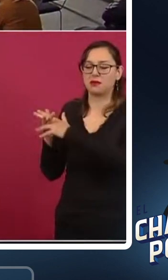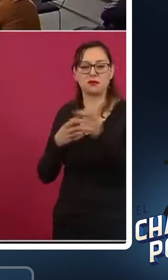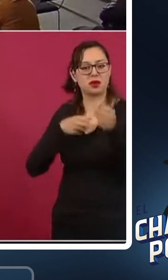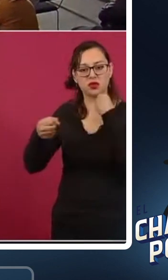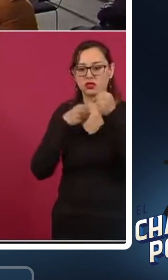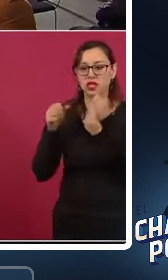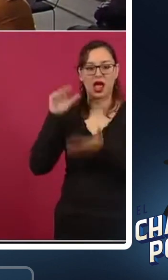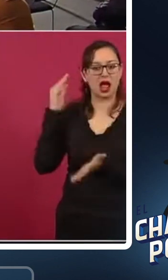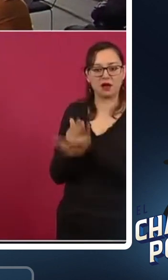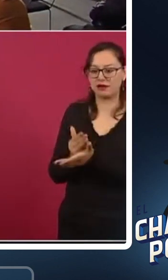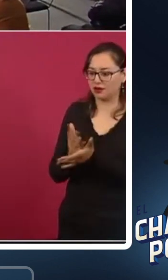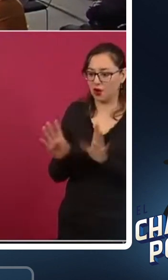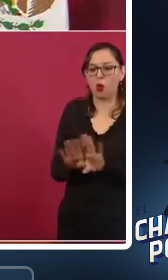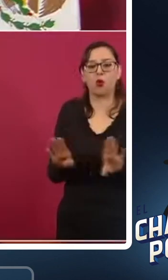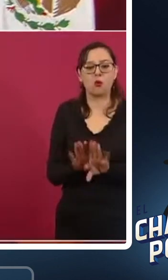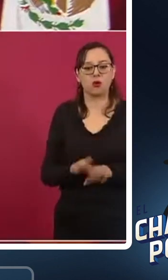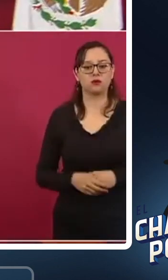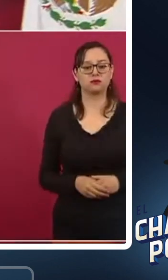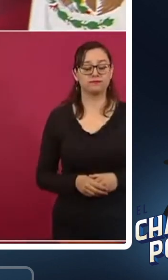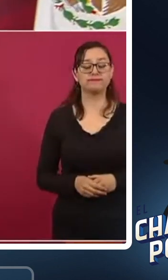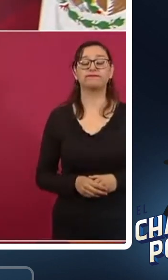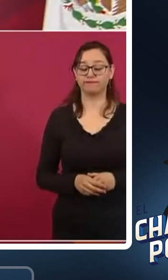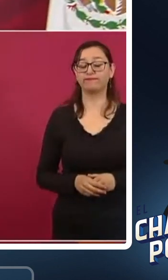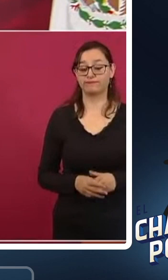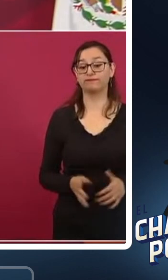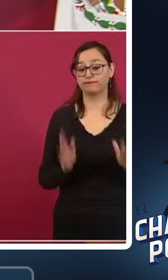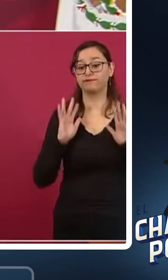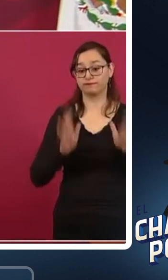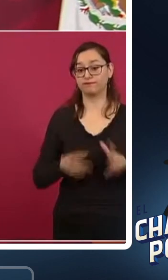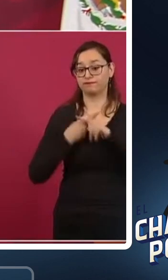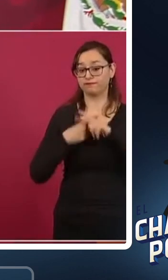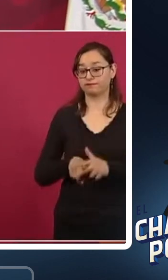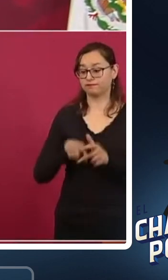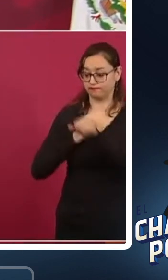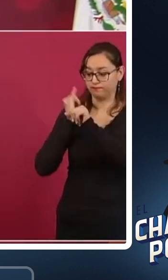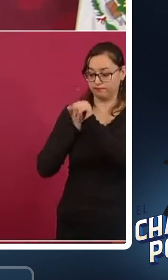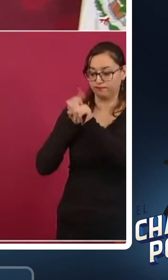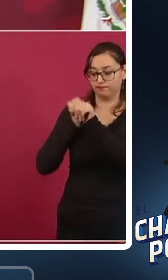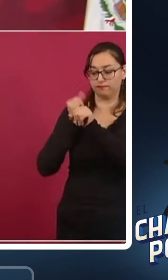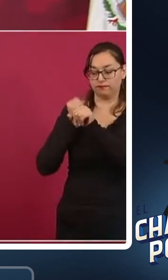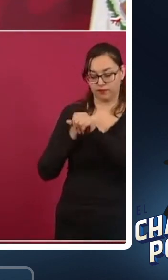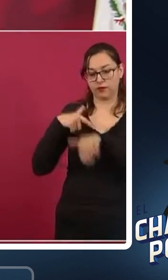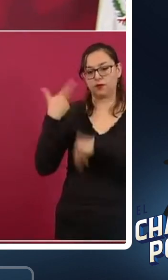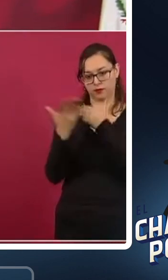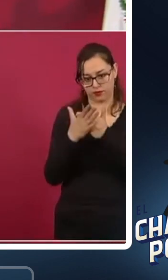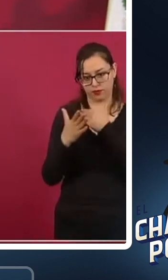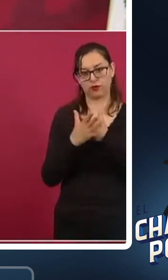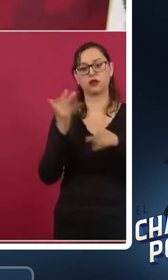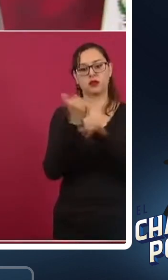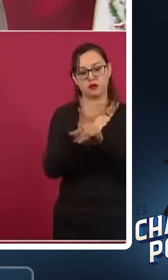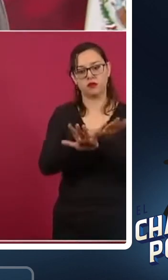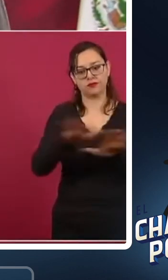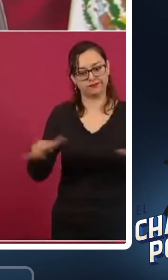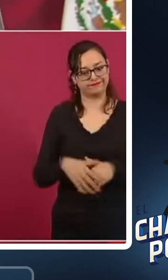cometiendo? Estamos ya en la investigación. Pronto vamos a tener ya un informe. Es